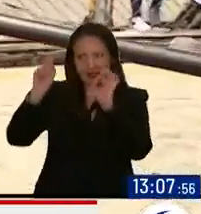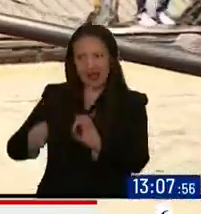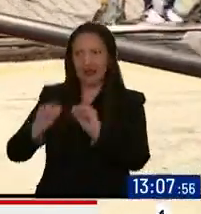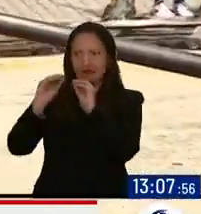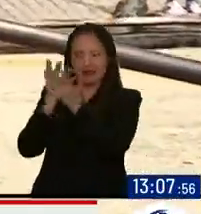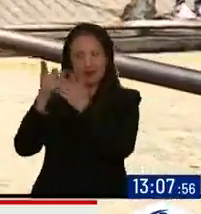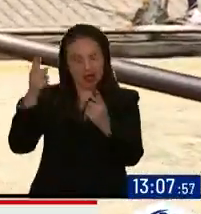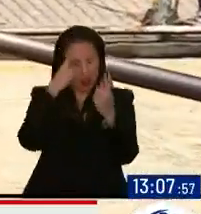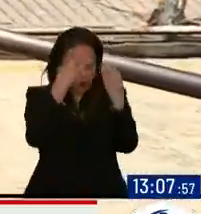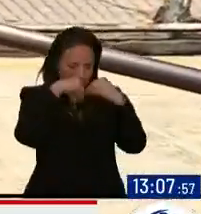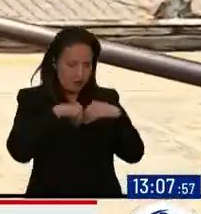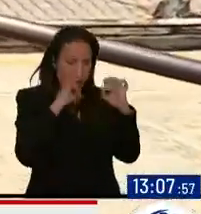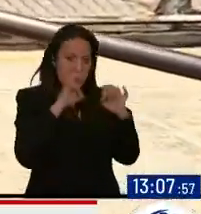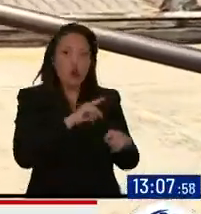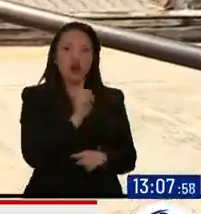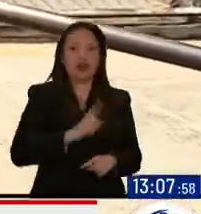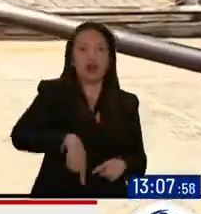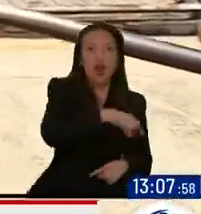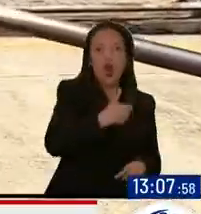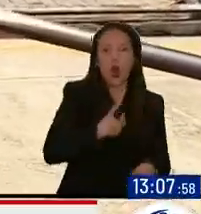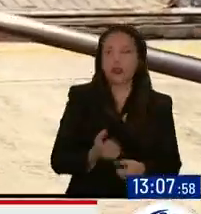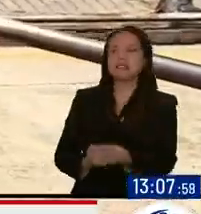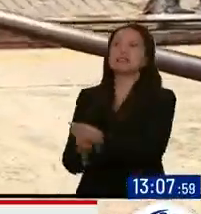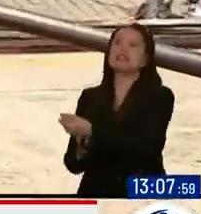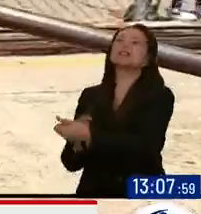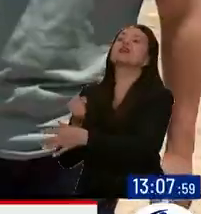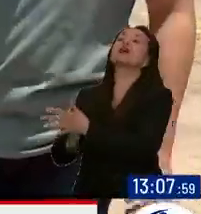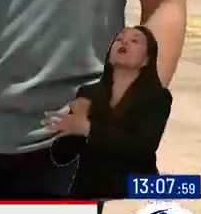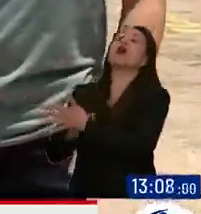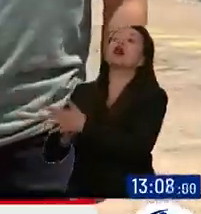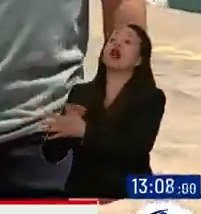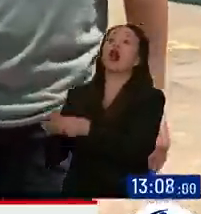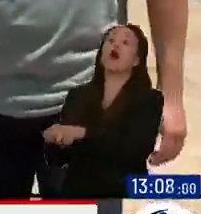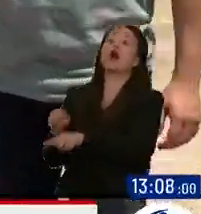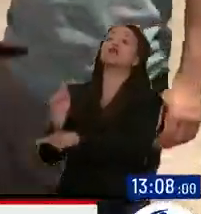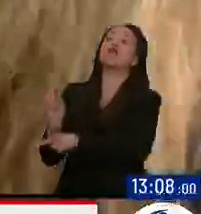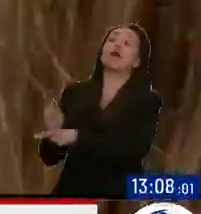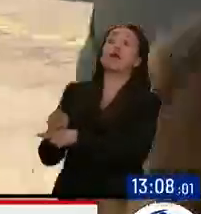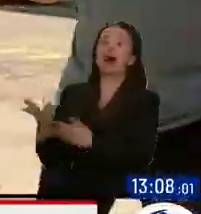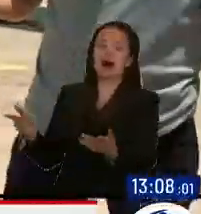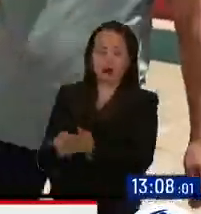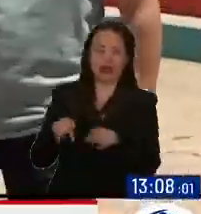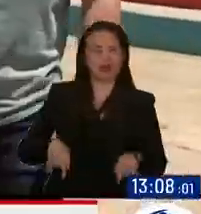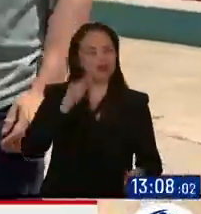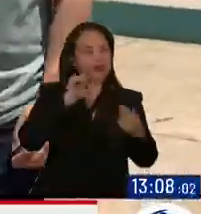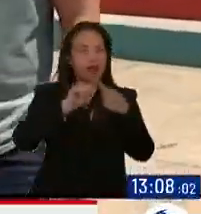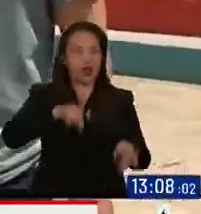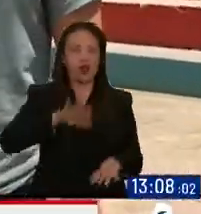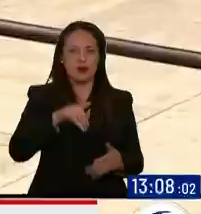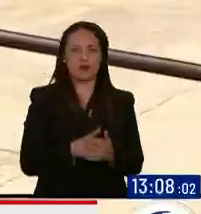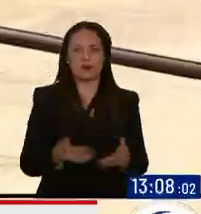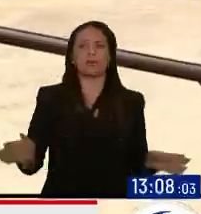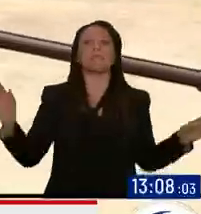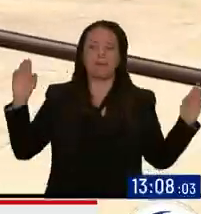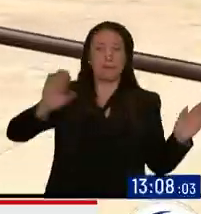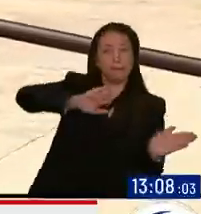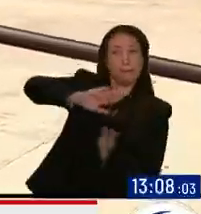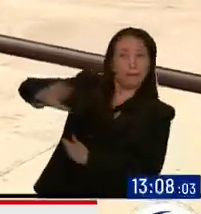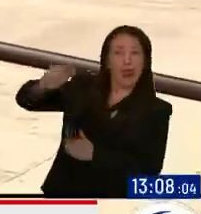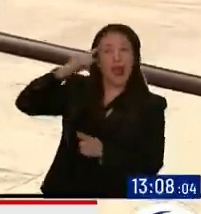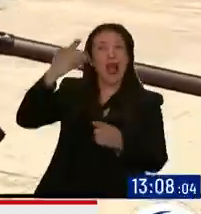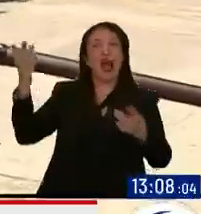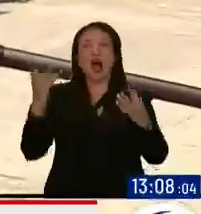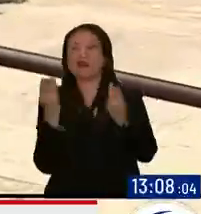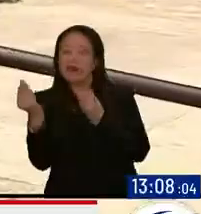jóvenes le vamos a estar chuzando todo el tiempo, que de verdad apoye las iniciativas de la ciudad. alejándonos de las divisiones, claro que sí, sí lo